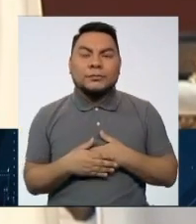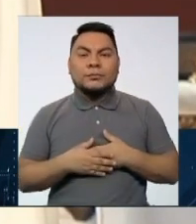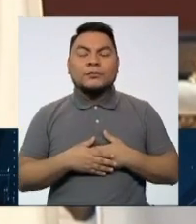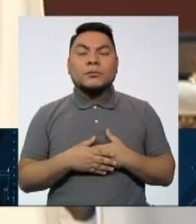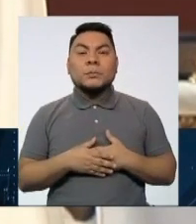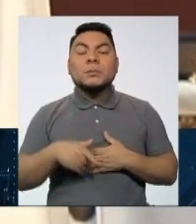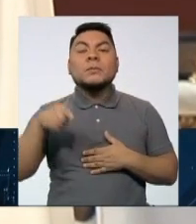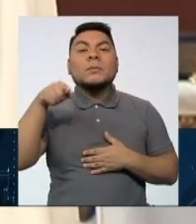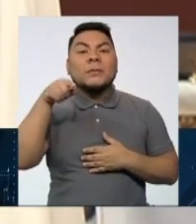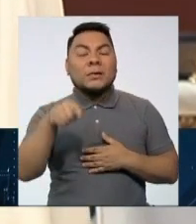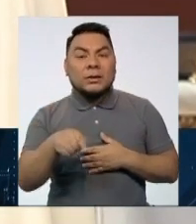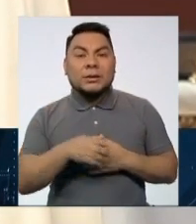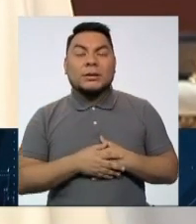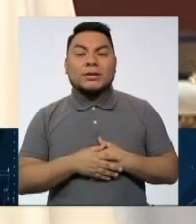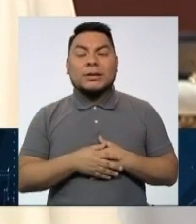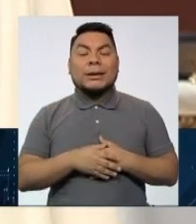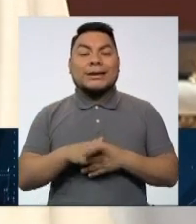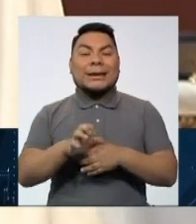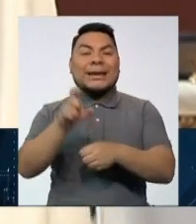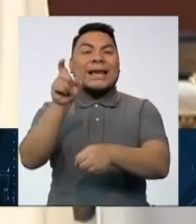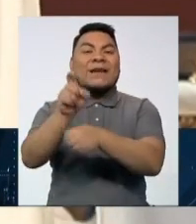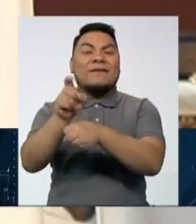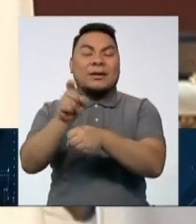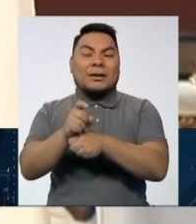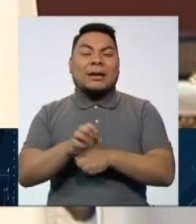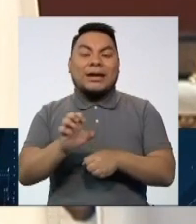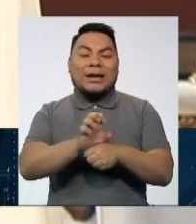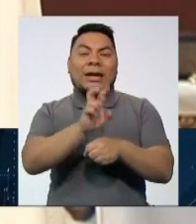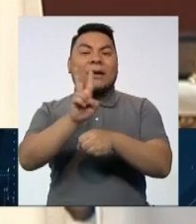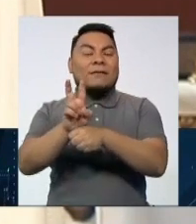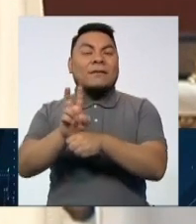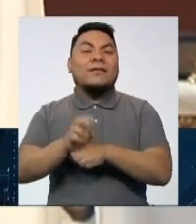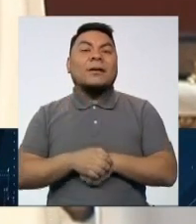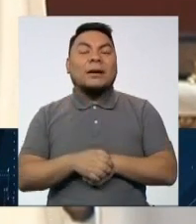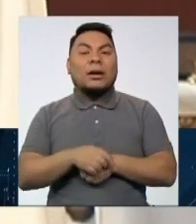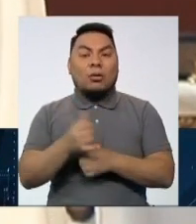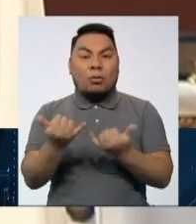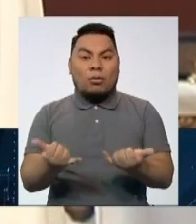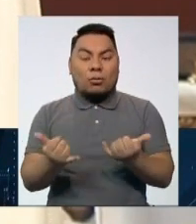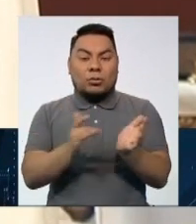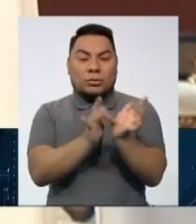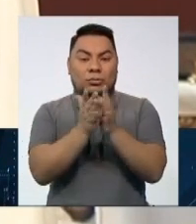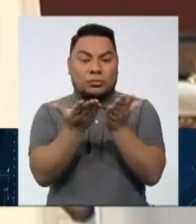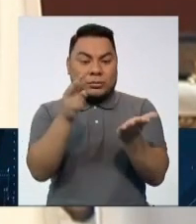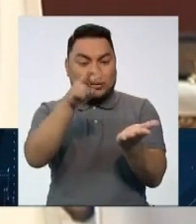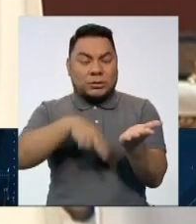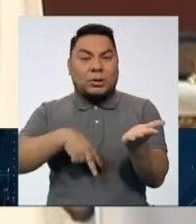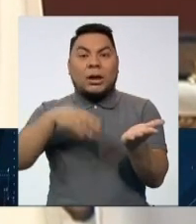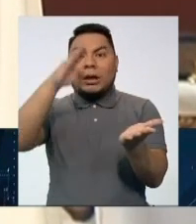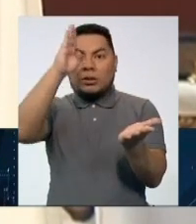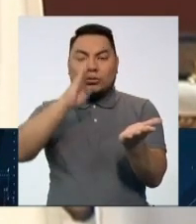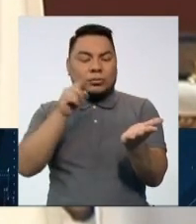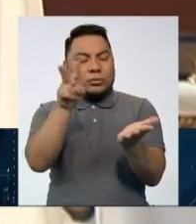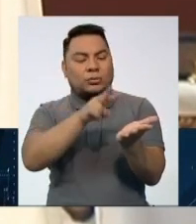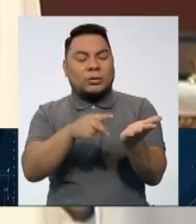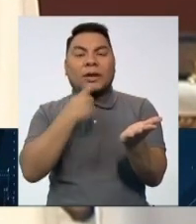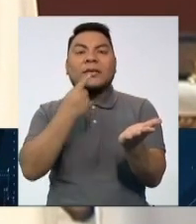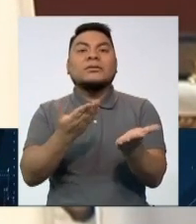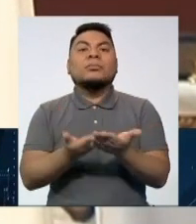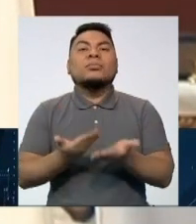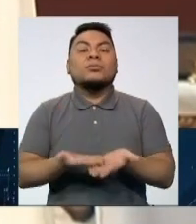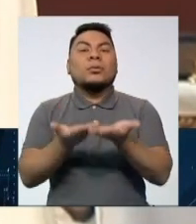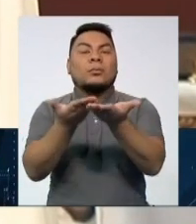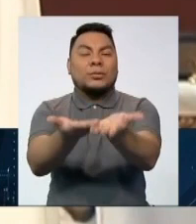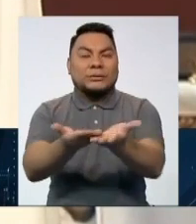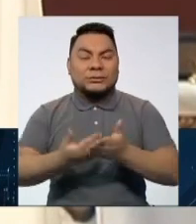En el Evangelio de hoy, Jesús nos hace una propuesta audaz y valiente para